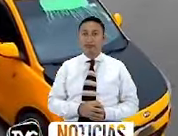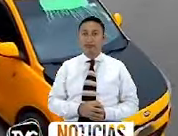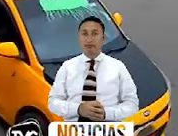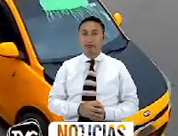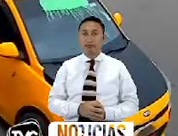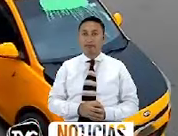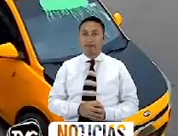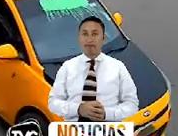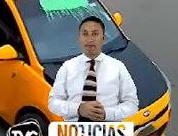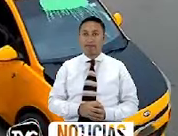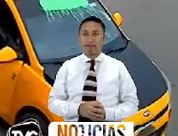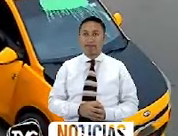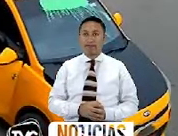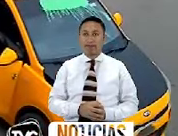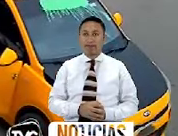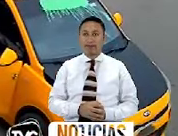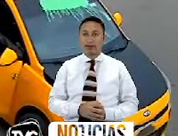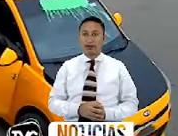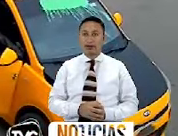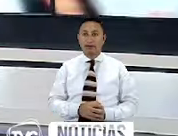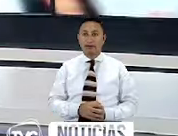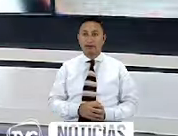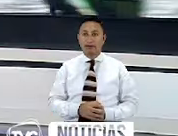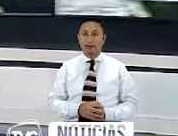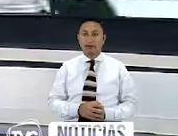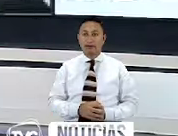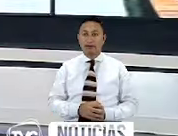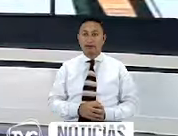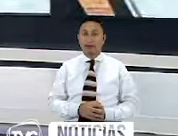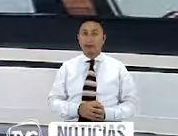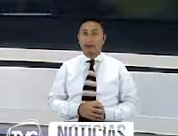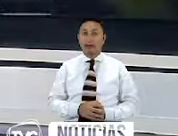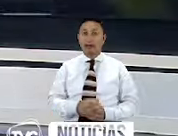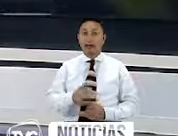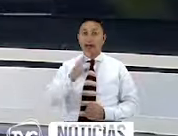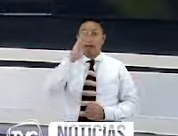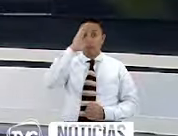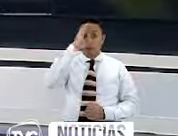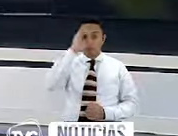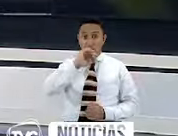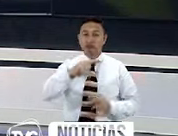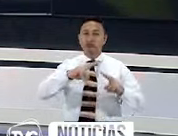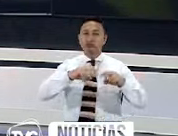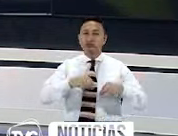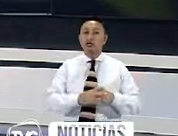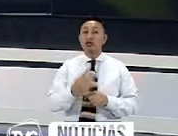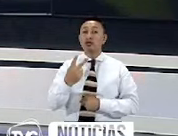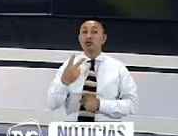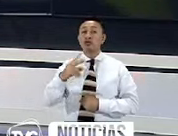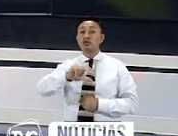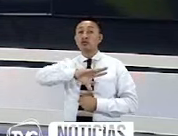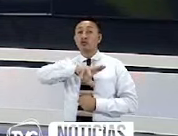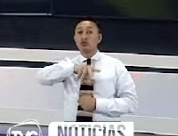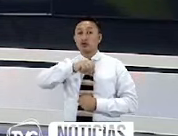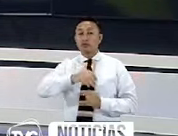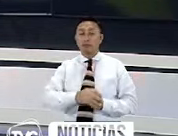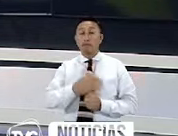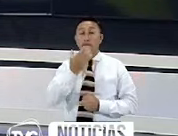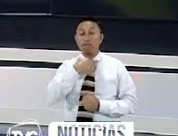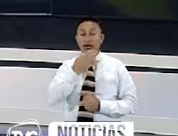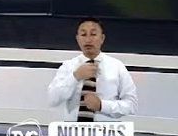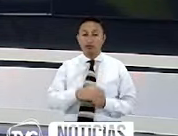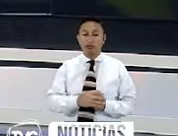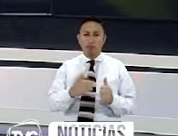informó Darwin Villao. La Policía Nacional investiga dos robos ocurridos en Ambato. En el primer